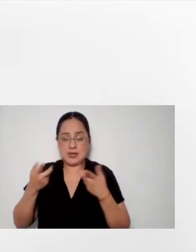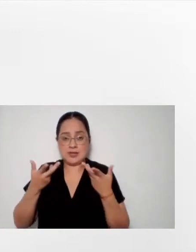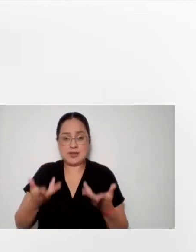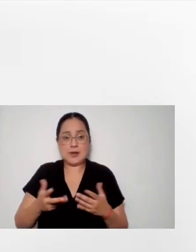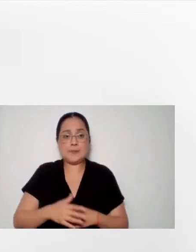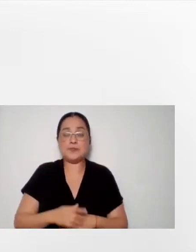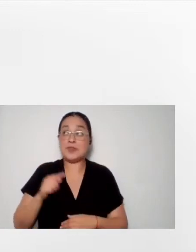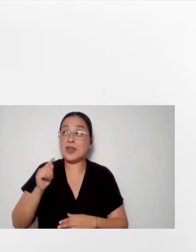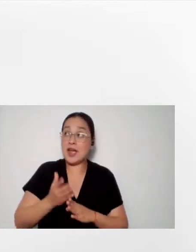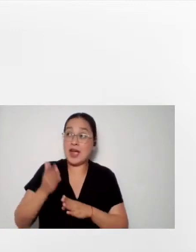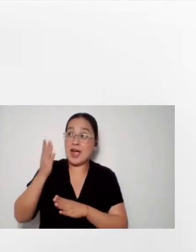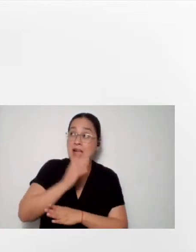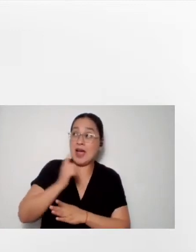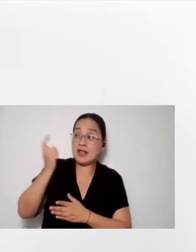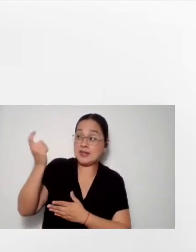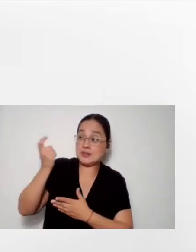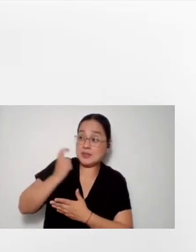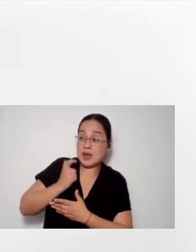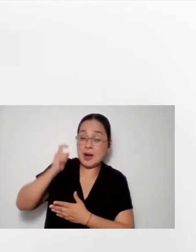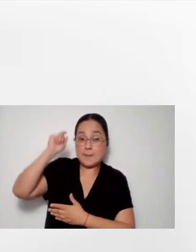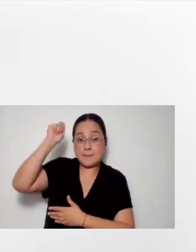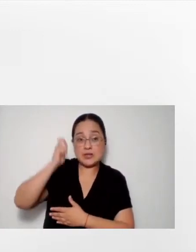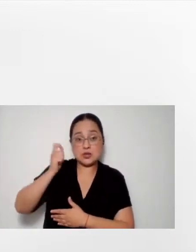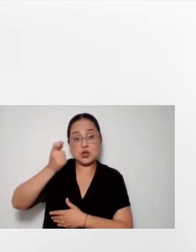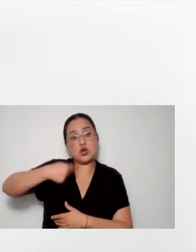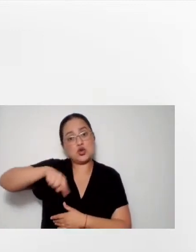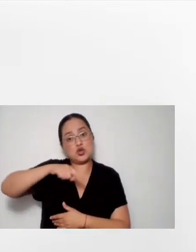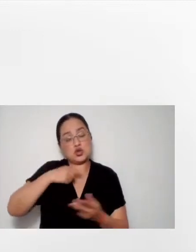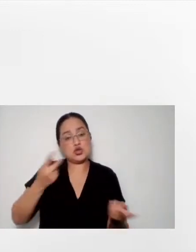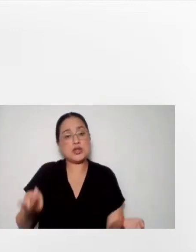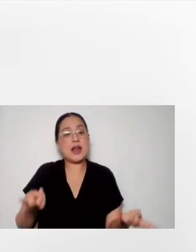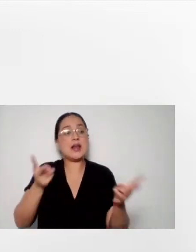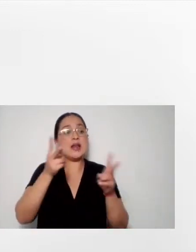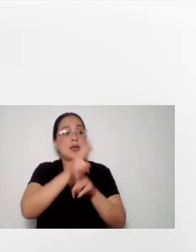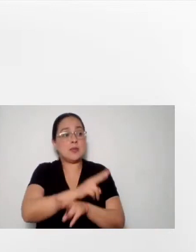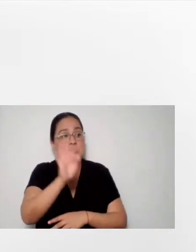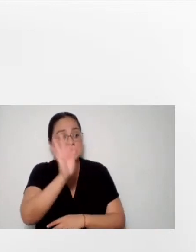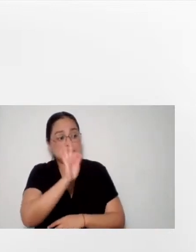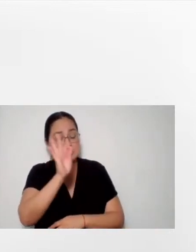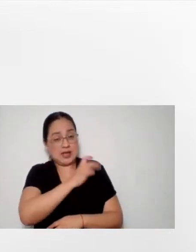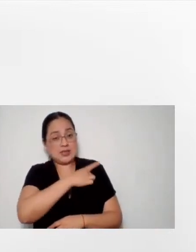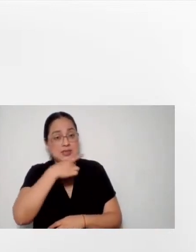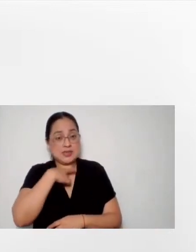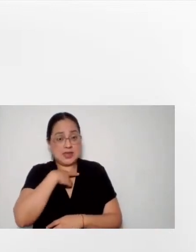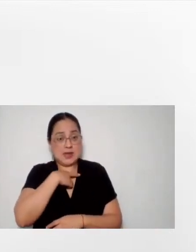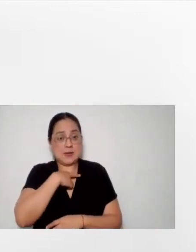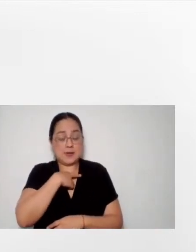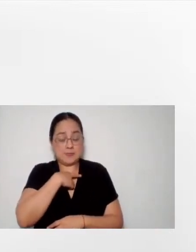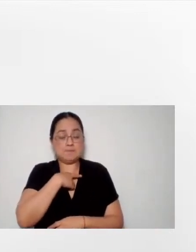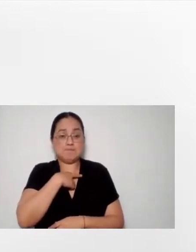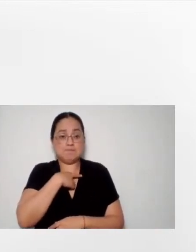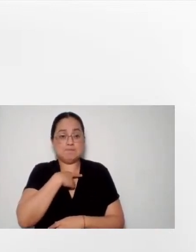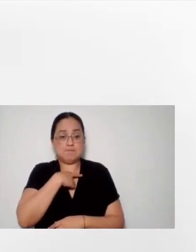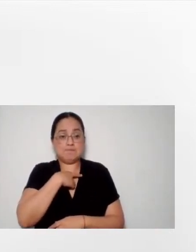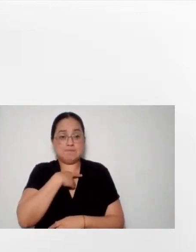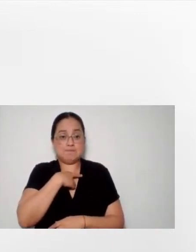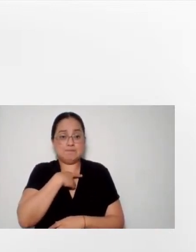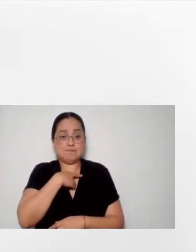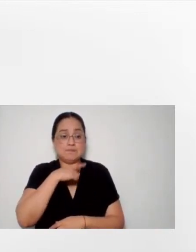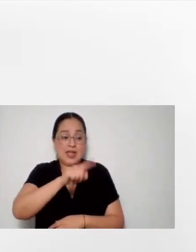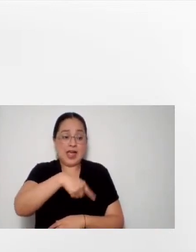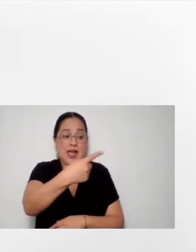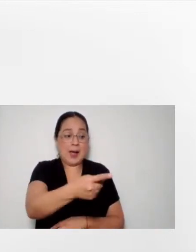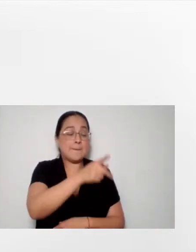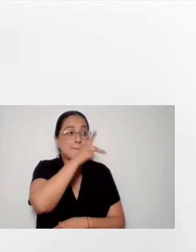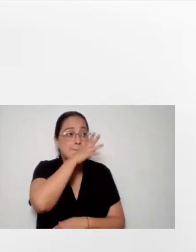ellos nos proporcionaron los alimentos, después nosotros tendremos tal vez la obligación, o más bien existe la obligación de cumplir con los alimentos con las